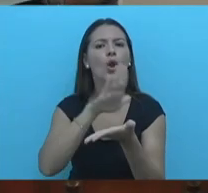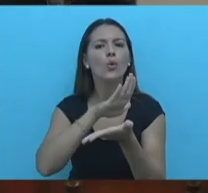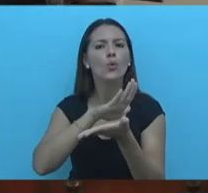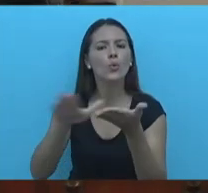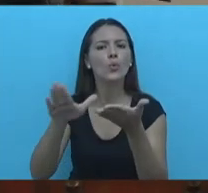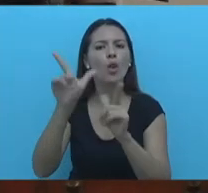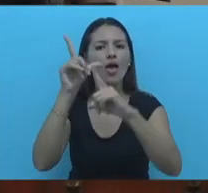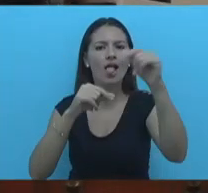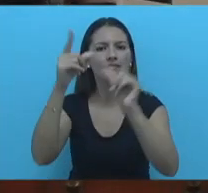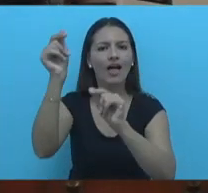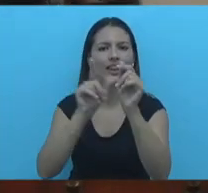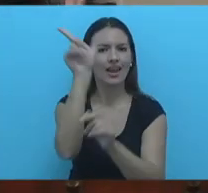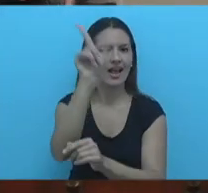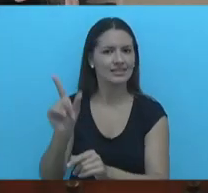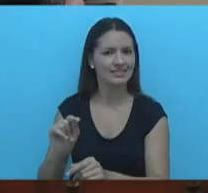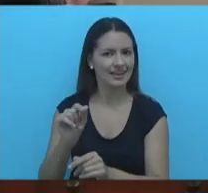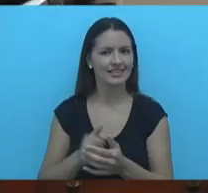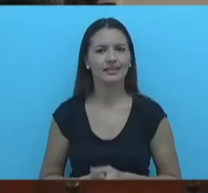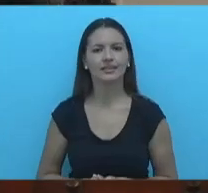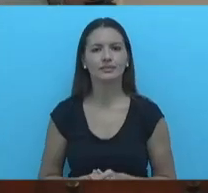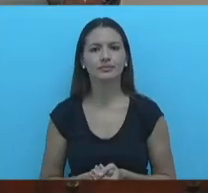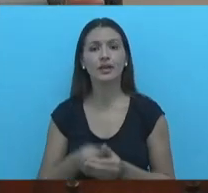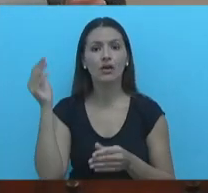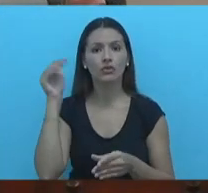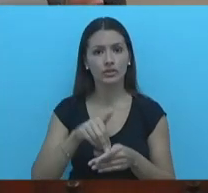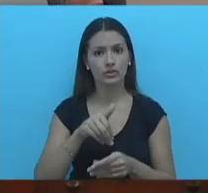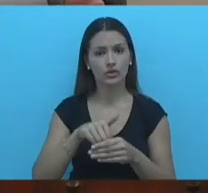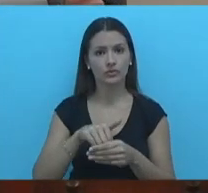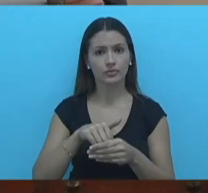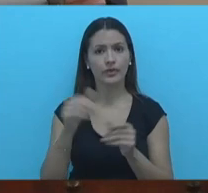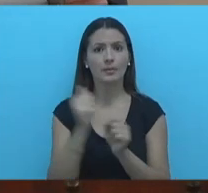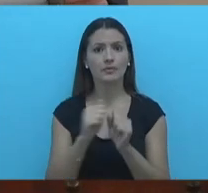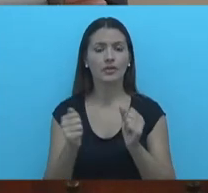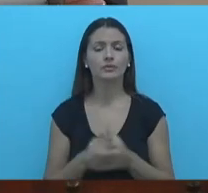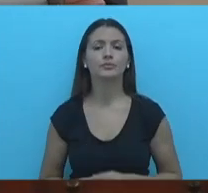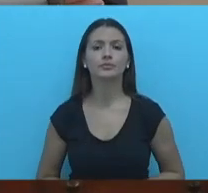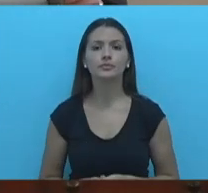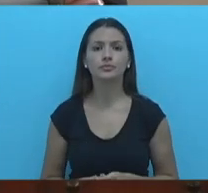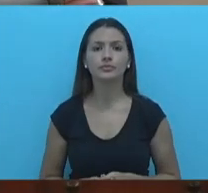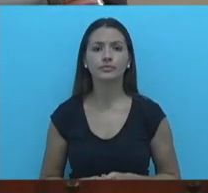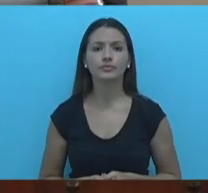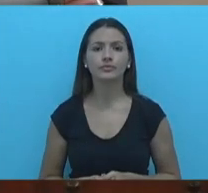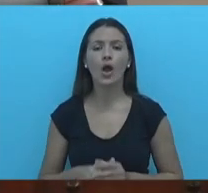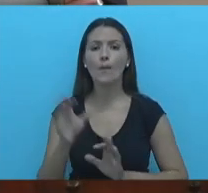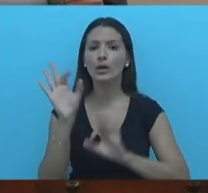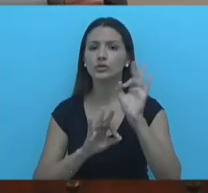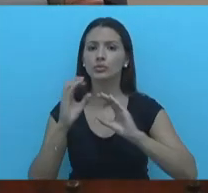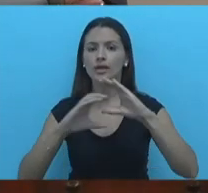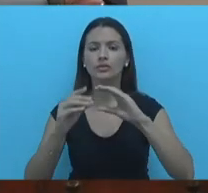argentina. A votación el tratamiento sobre tablas, aprobado. A votación el proyecto, aprobado. Proyecto de comunicación,